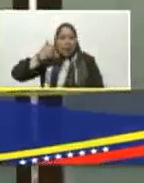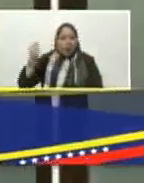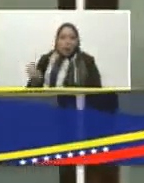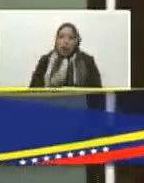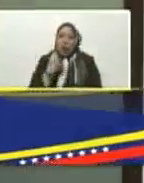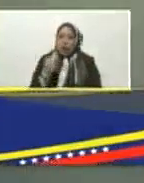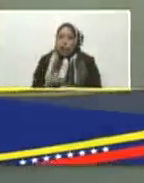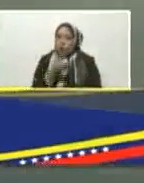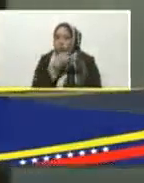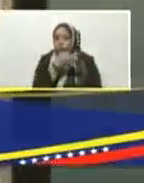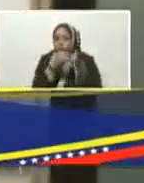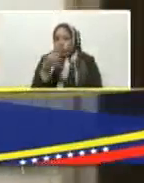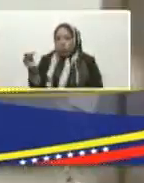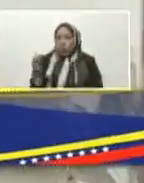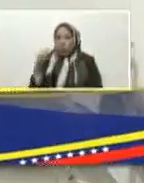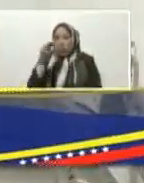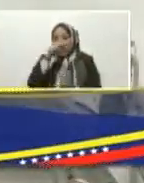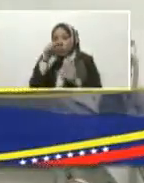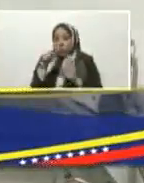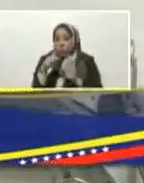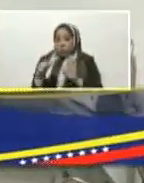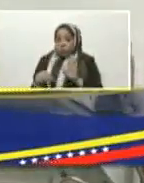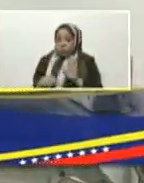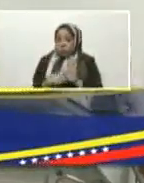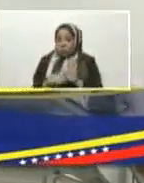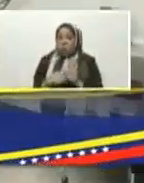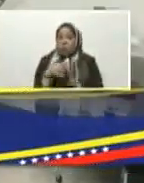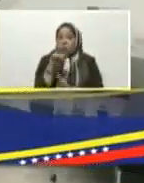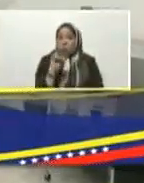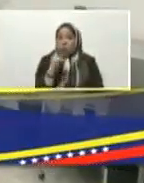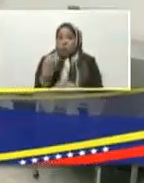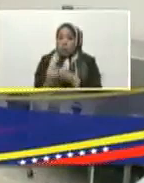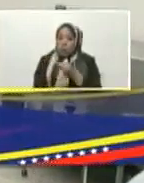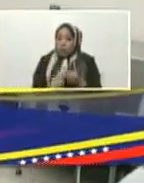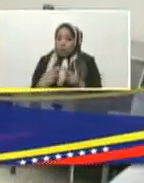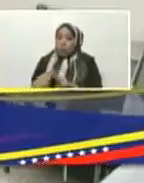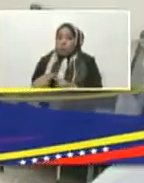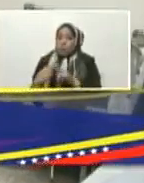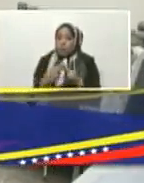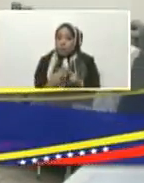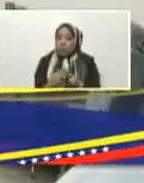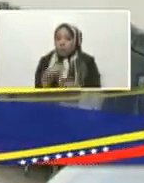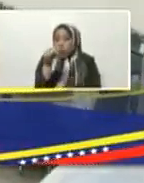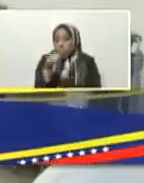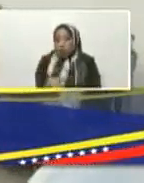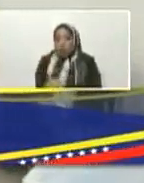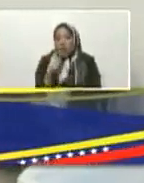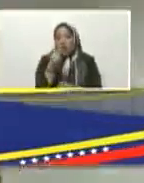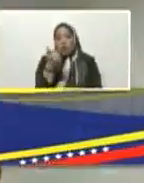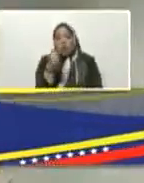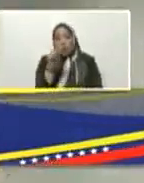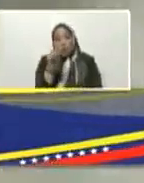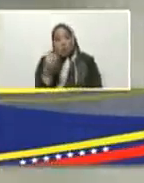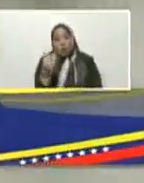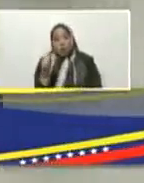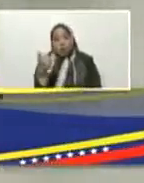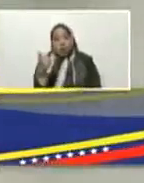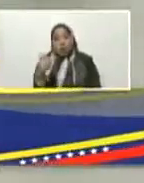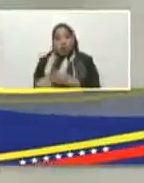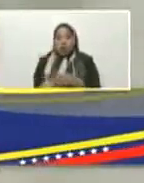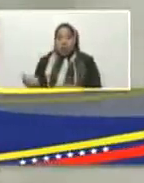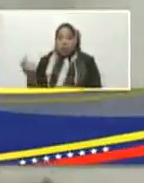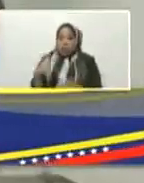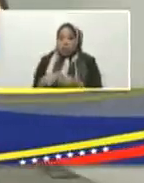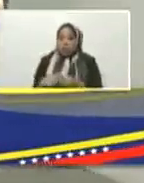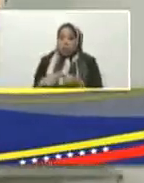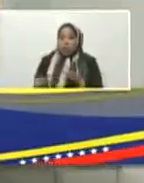trabajo, para seguir cumpliendo con ese lineamiento que usted nos ha dado, como es el 1x10 para el buen gobierno, y dentro de las